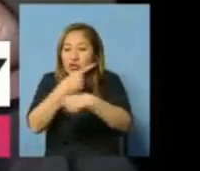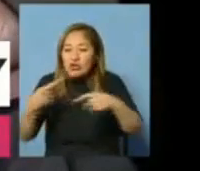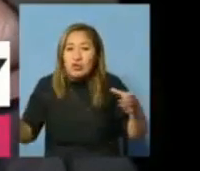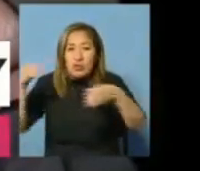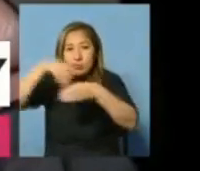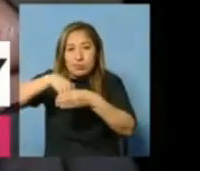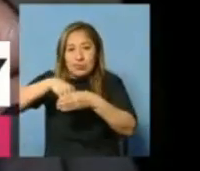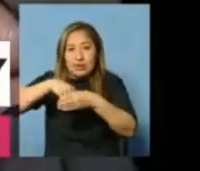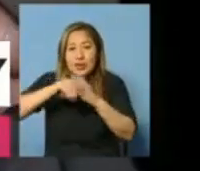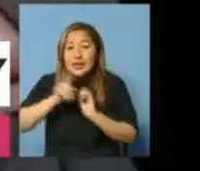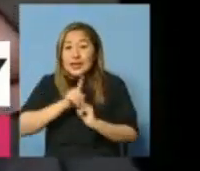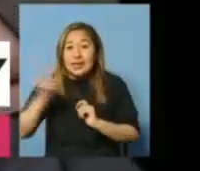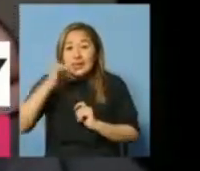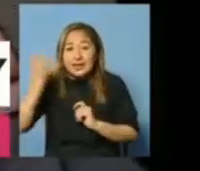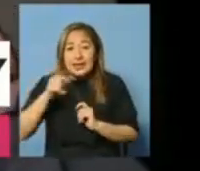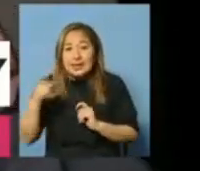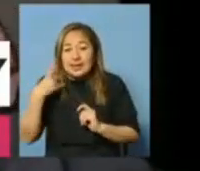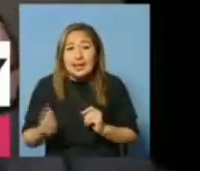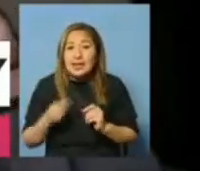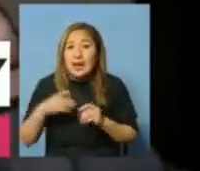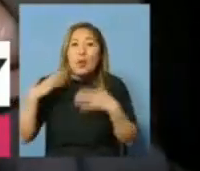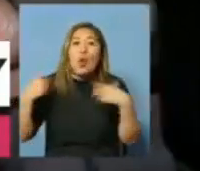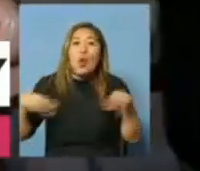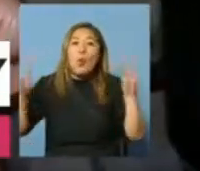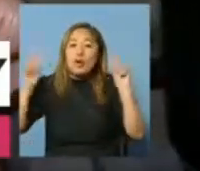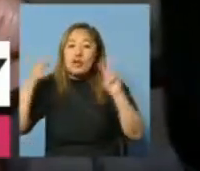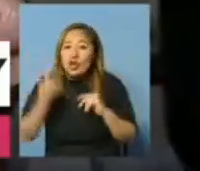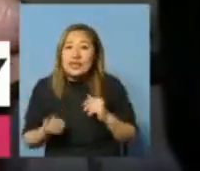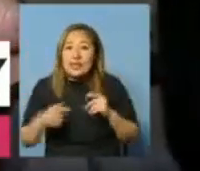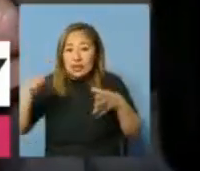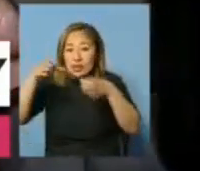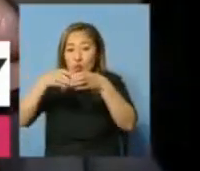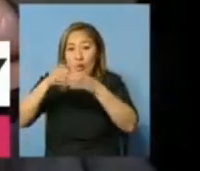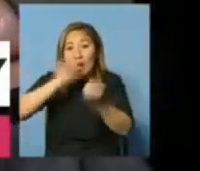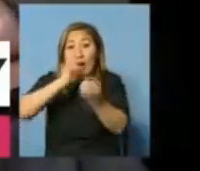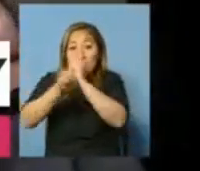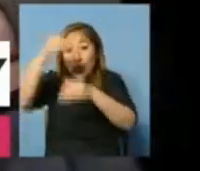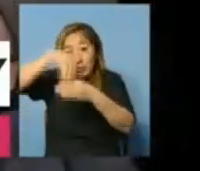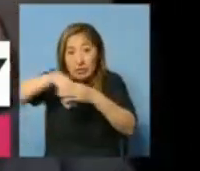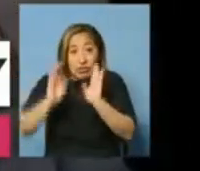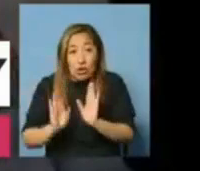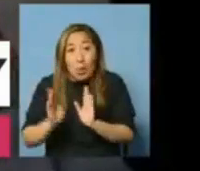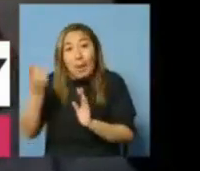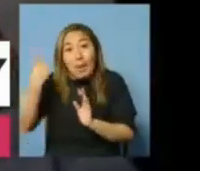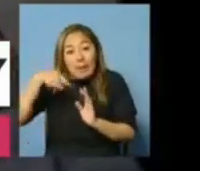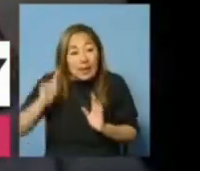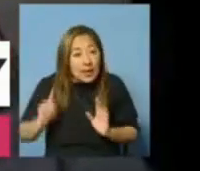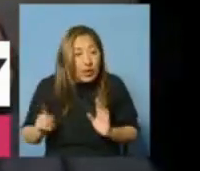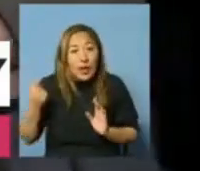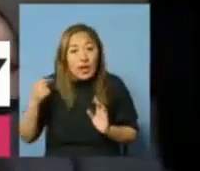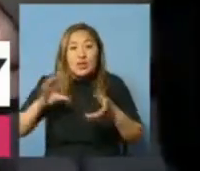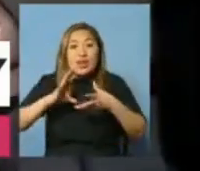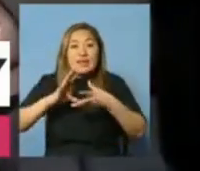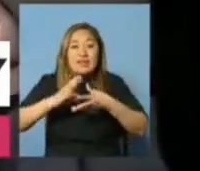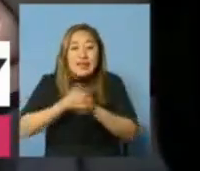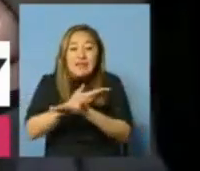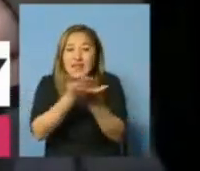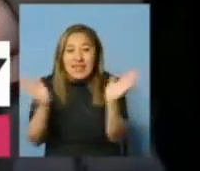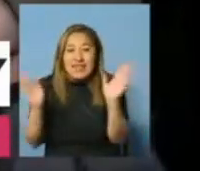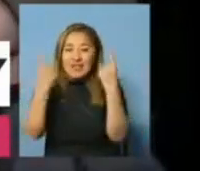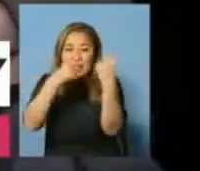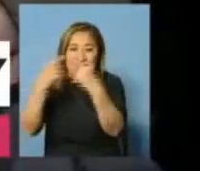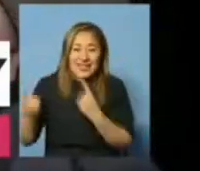¿no? Nosotros tenemos peronistas dentro de Cambiemos desde hace tiempo, solo que ahora hay una visibilidad